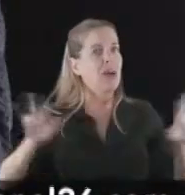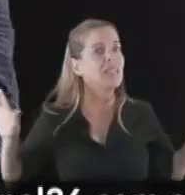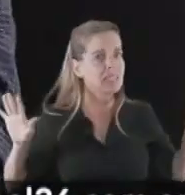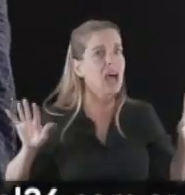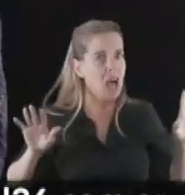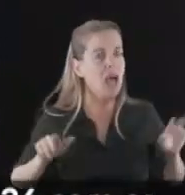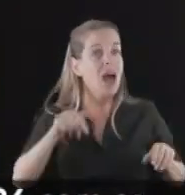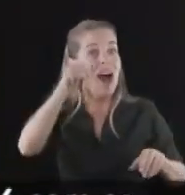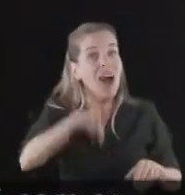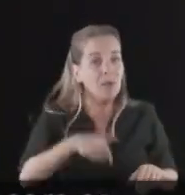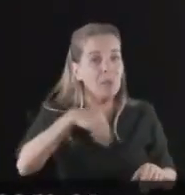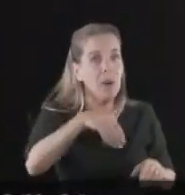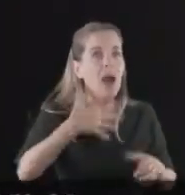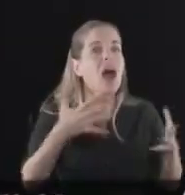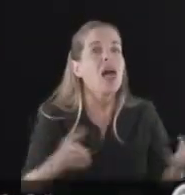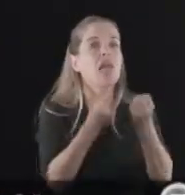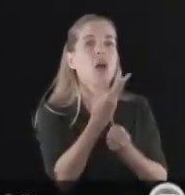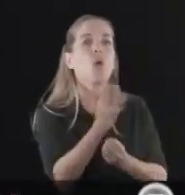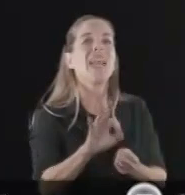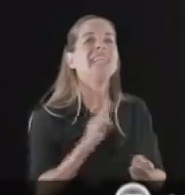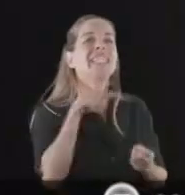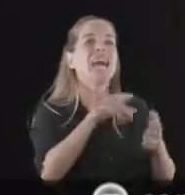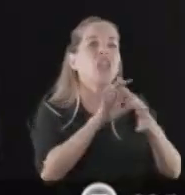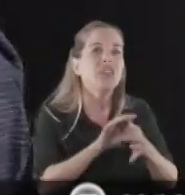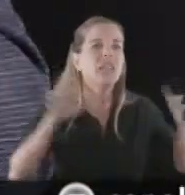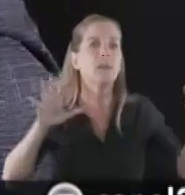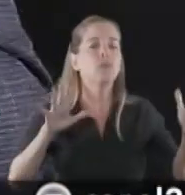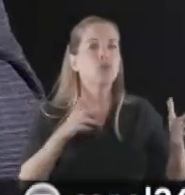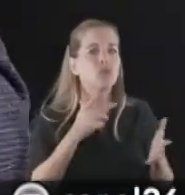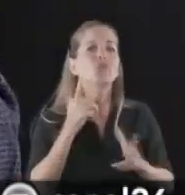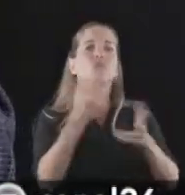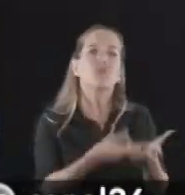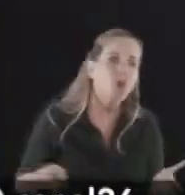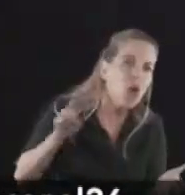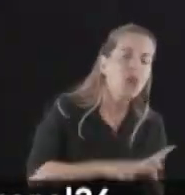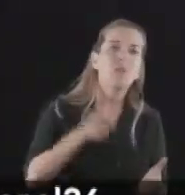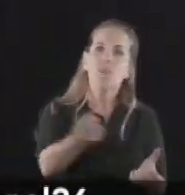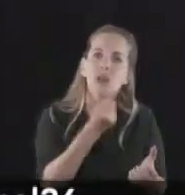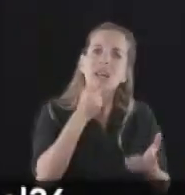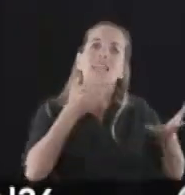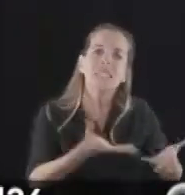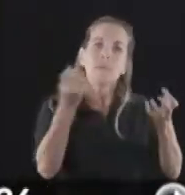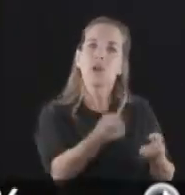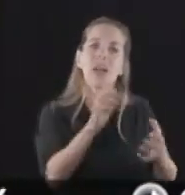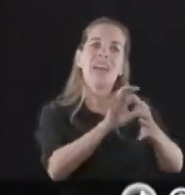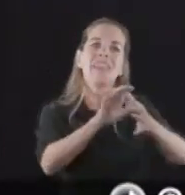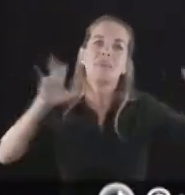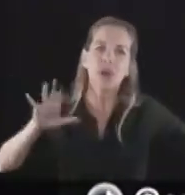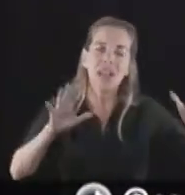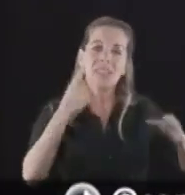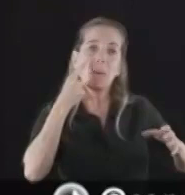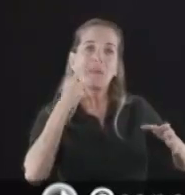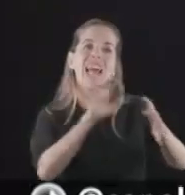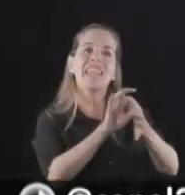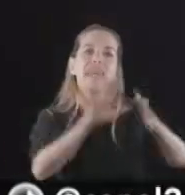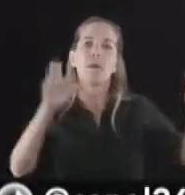Estamos cumpliendo 40 años de democracia. Yo reivindico cada día de nuestra democracia. Somos mejores en democracia que